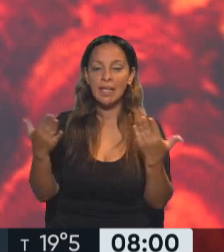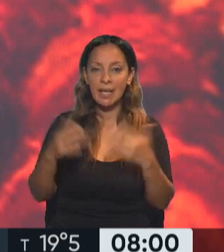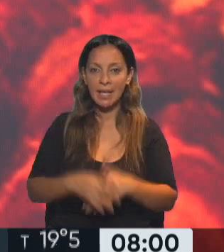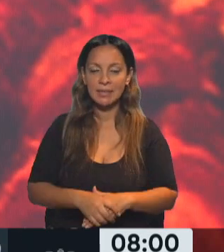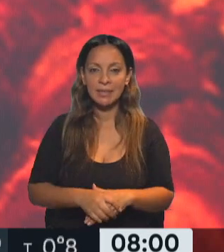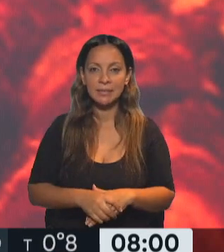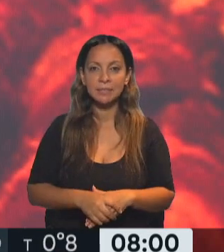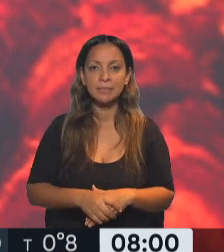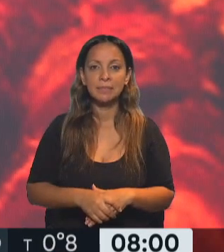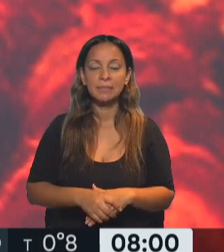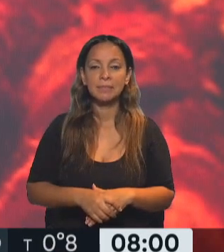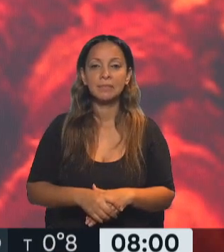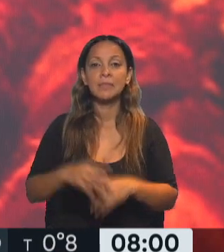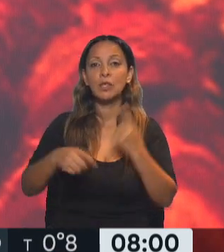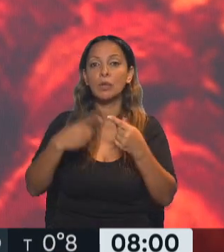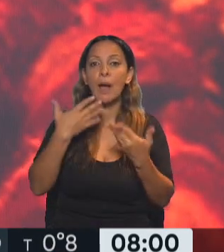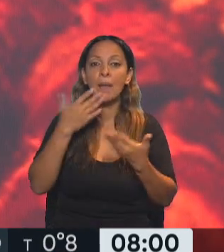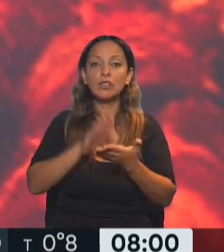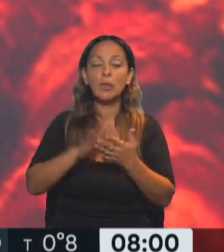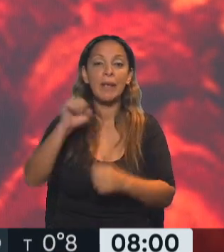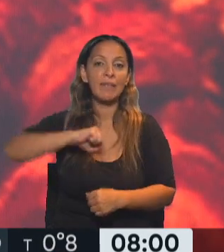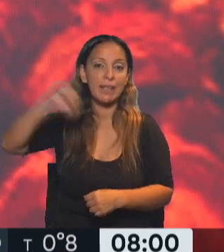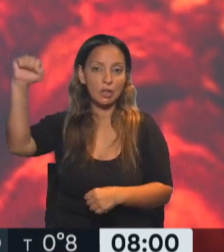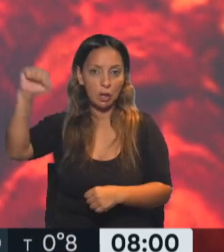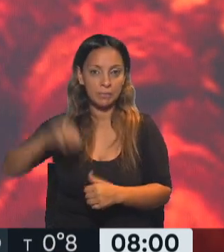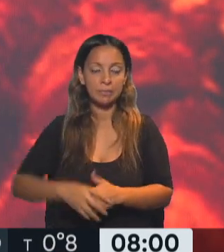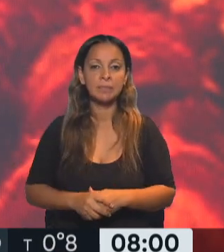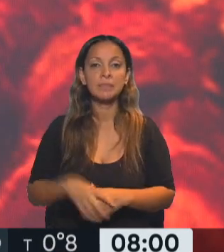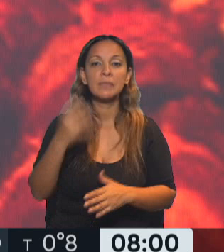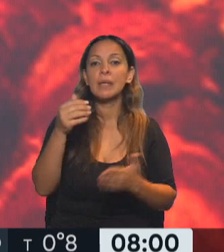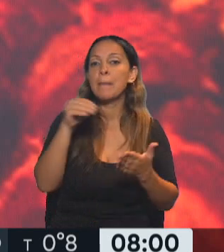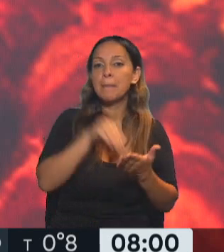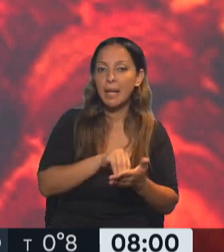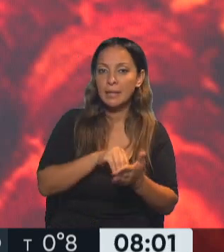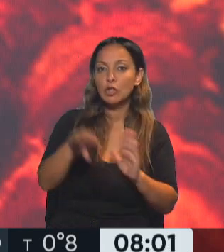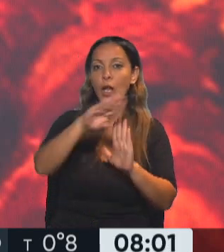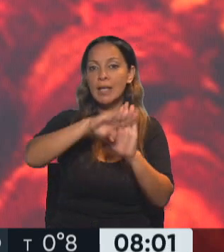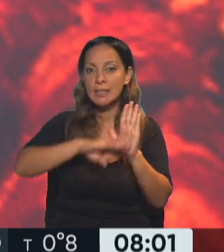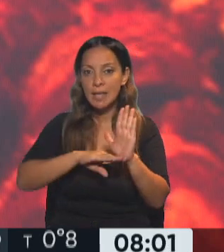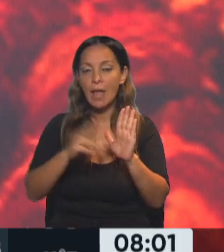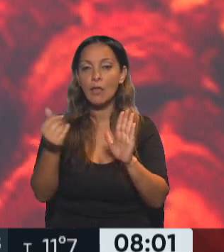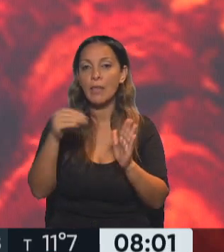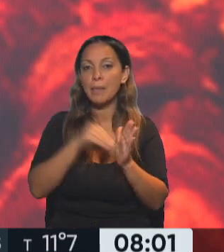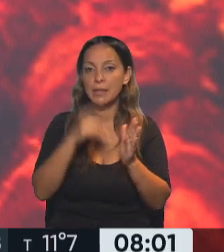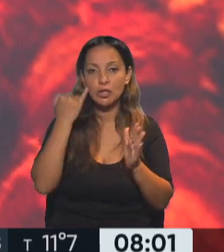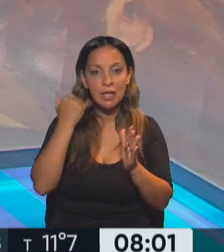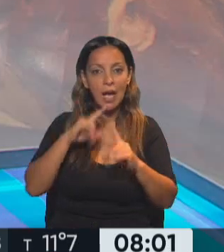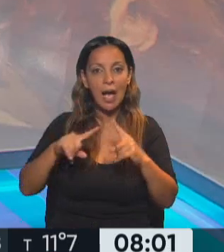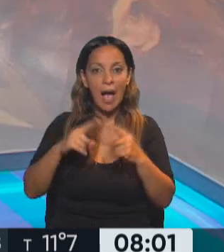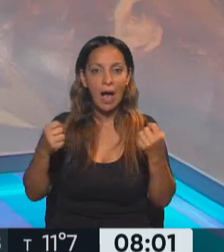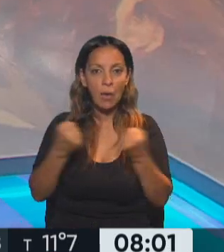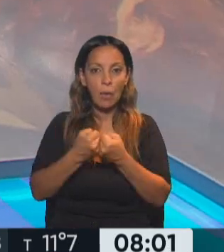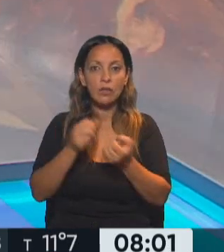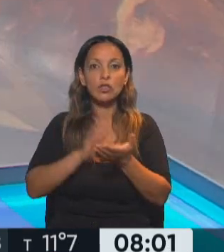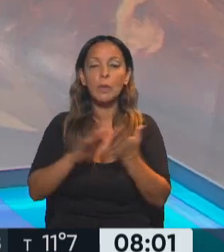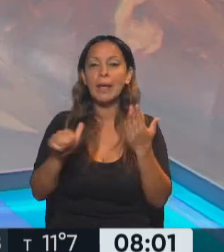Estamos hablando en este caso de la inflación, de los precios y del listado de precios, el listado de precios acordado de la